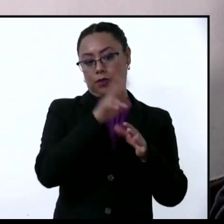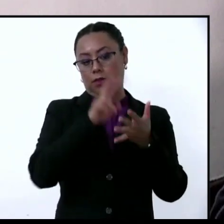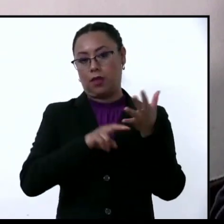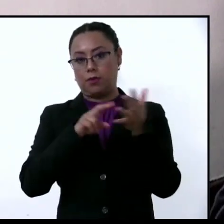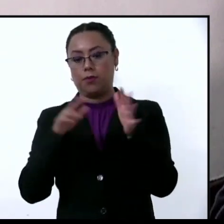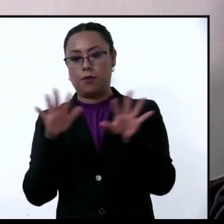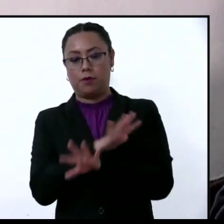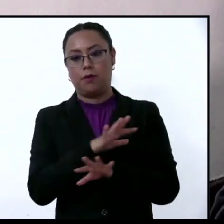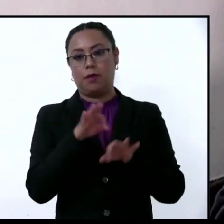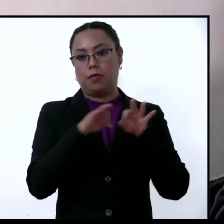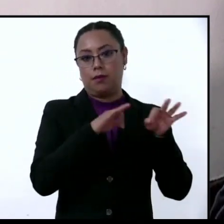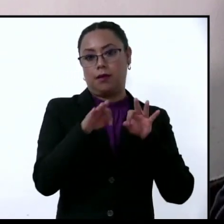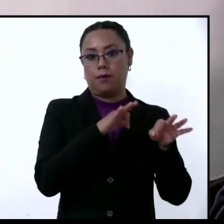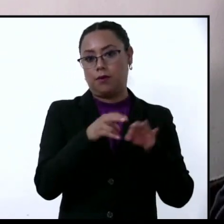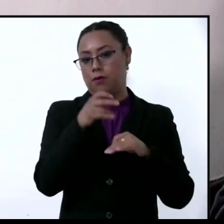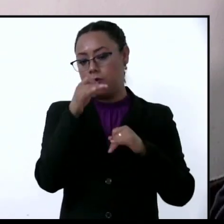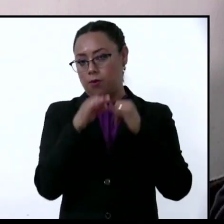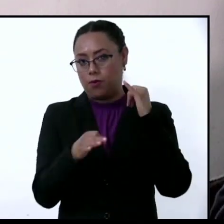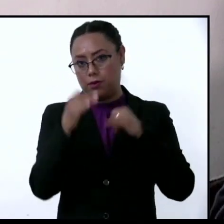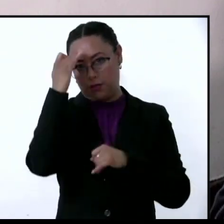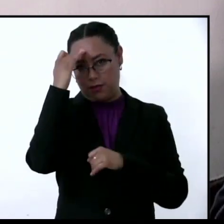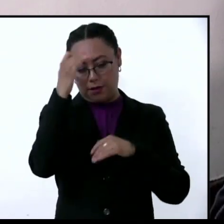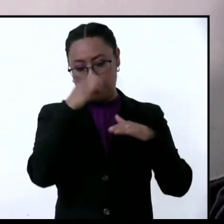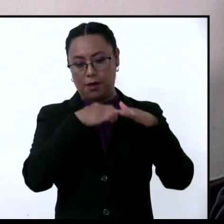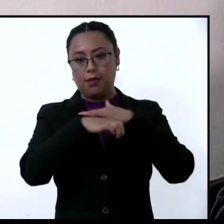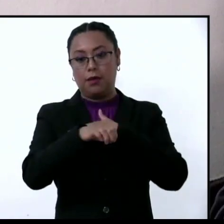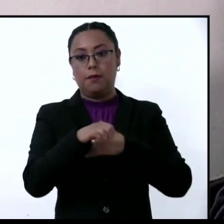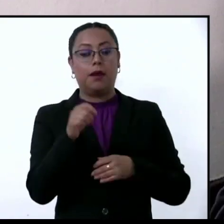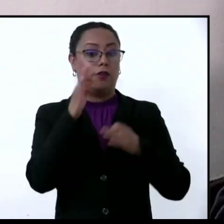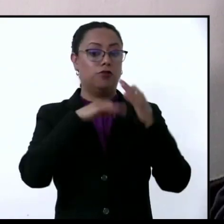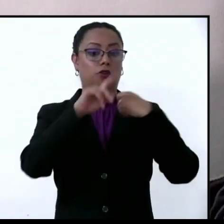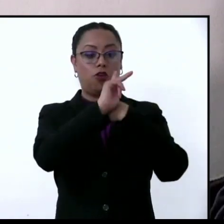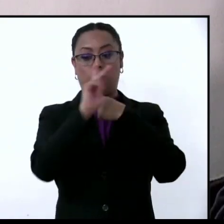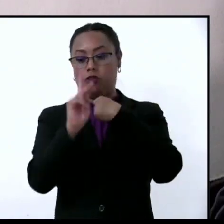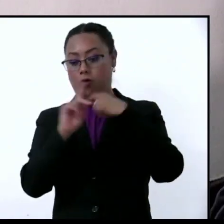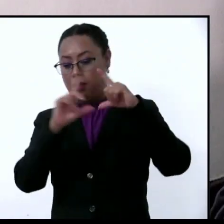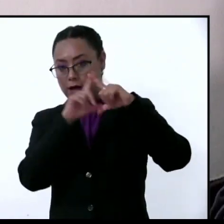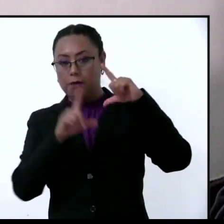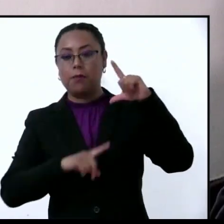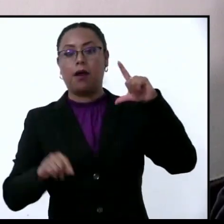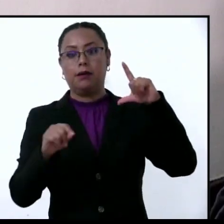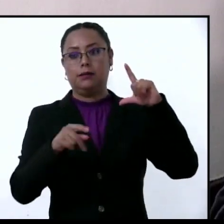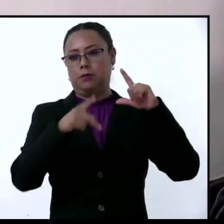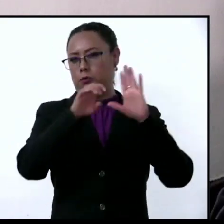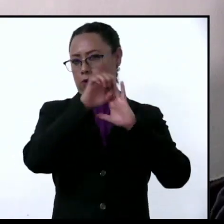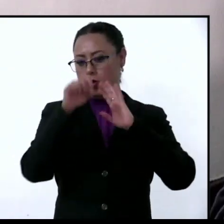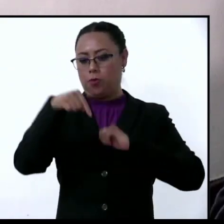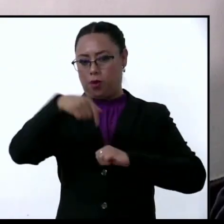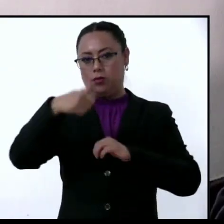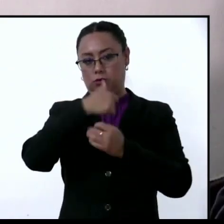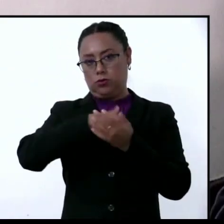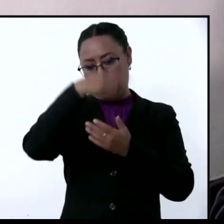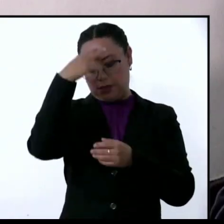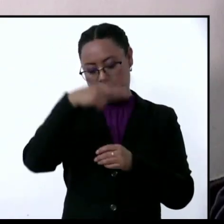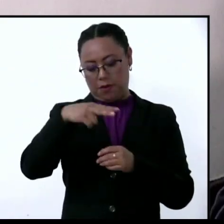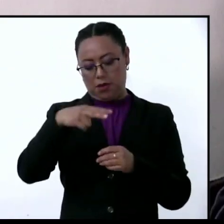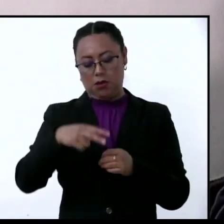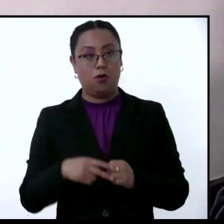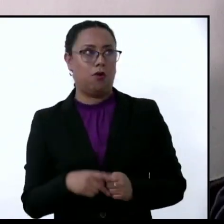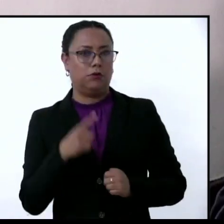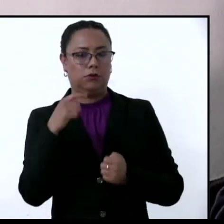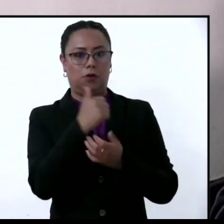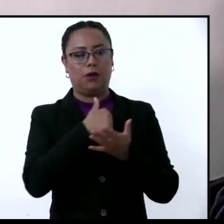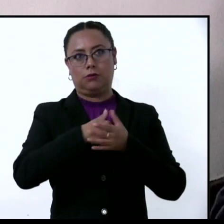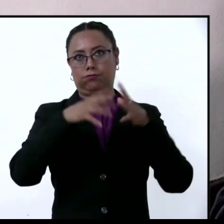en esta última etapa en todo el país, en una ciudad tan inmensa, con tantos asuntos que